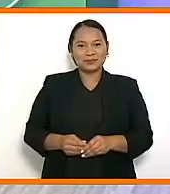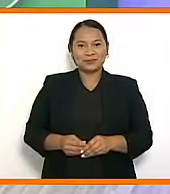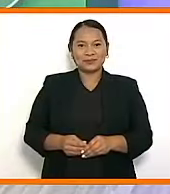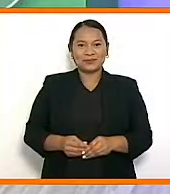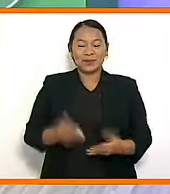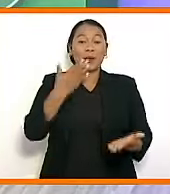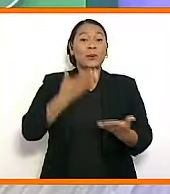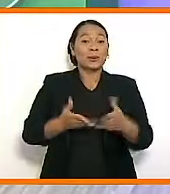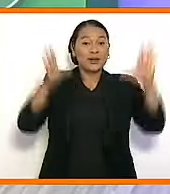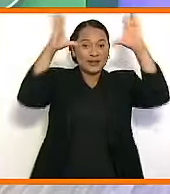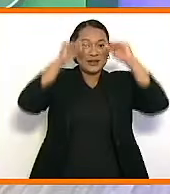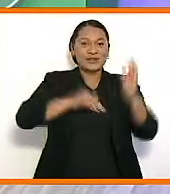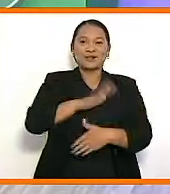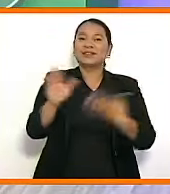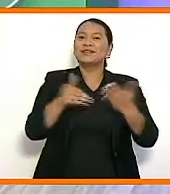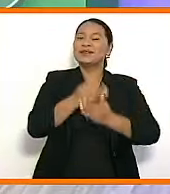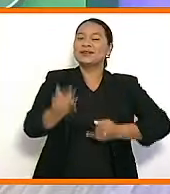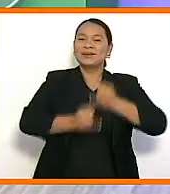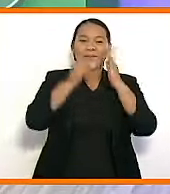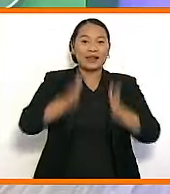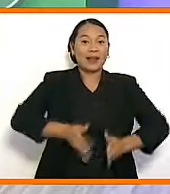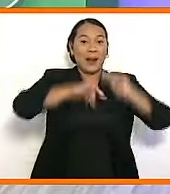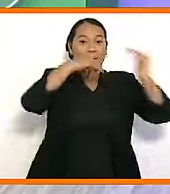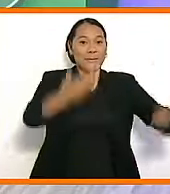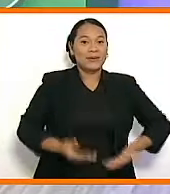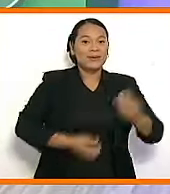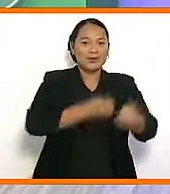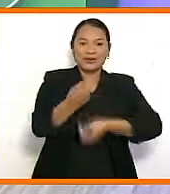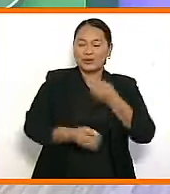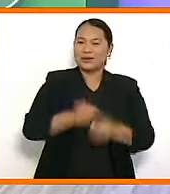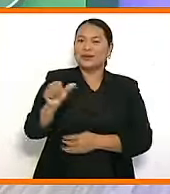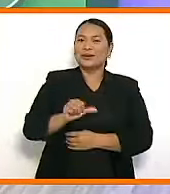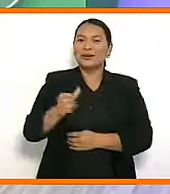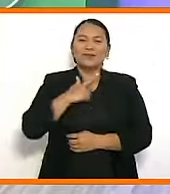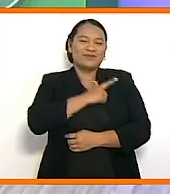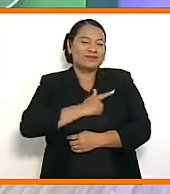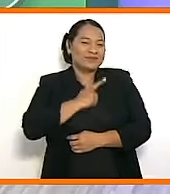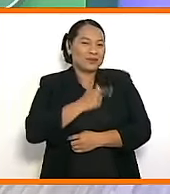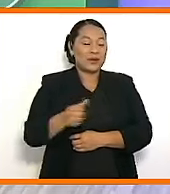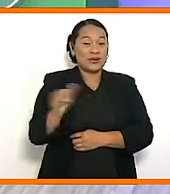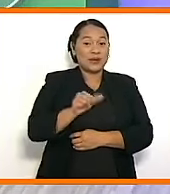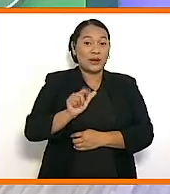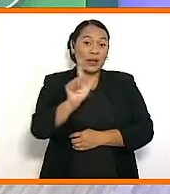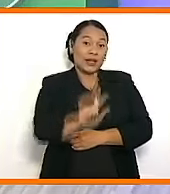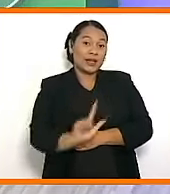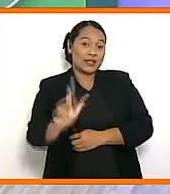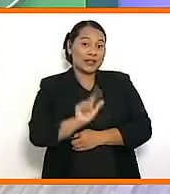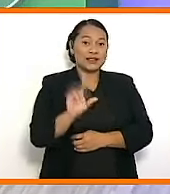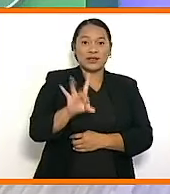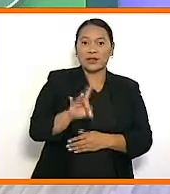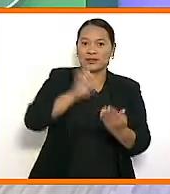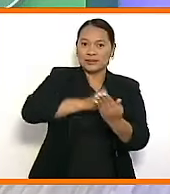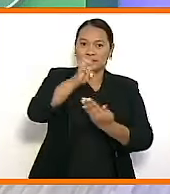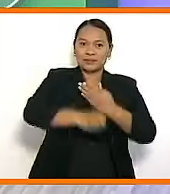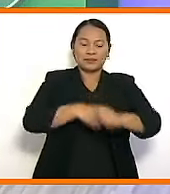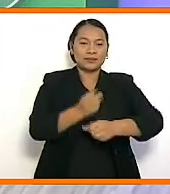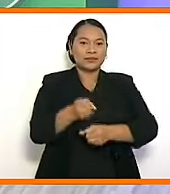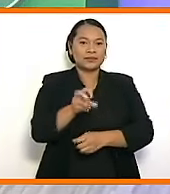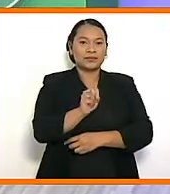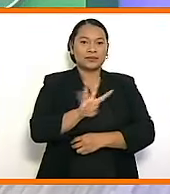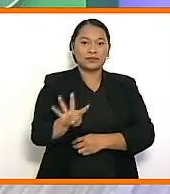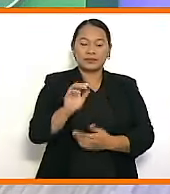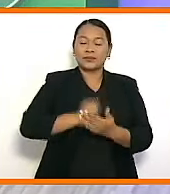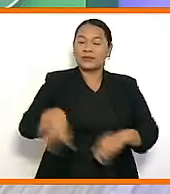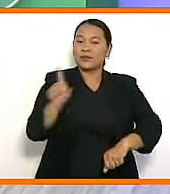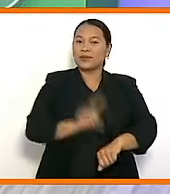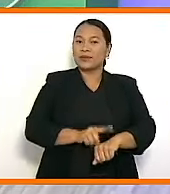Muy buenas noches a todos nuestros queridos jugadores y bienvenidos a un sorteo más. Qué gusto tenerlos hoy lunes 8 de enero del año 2024, lo marca las 9